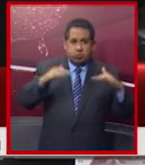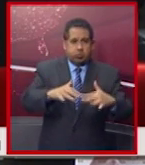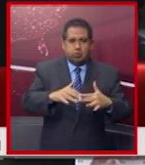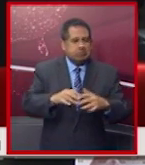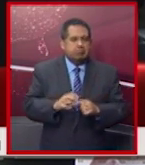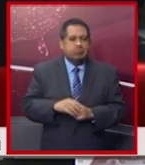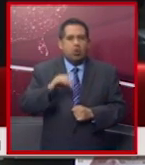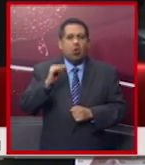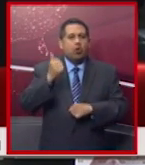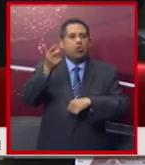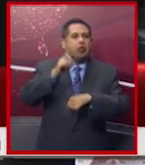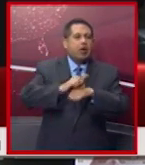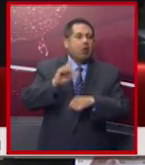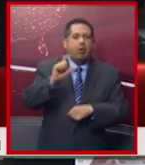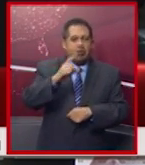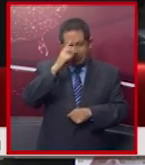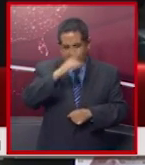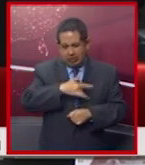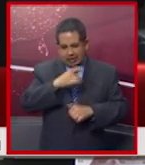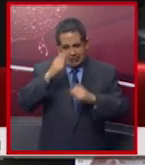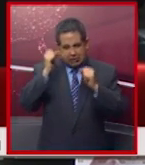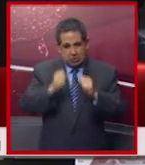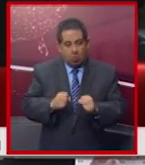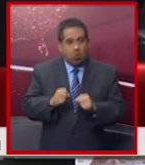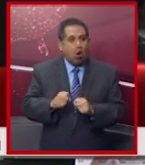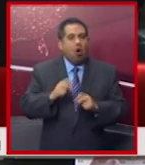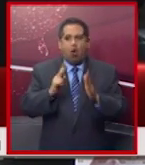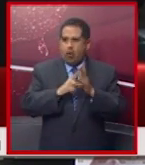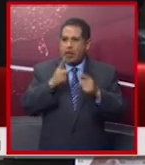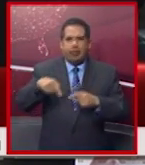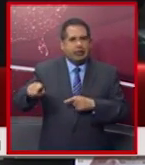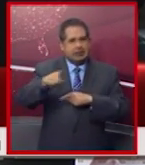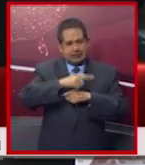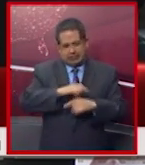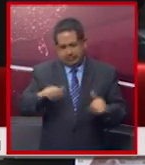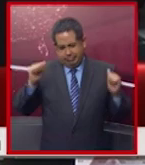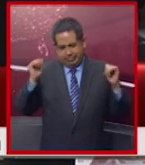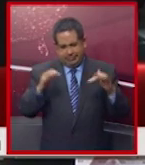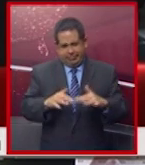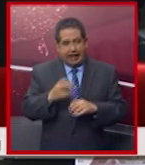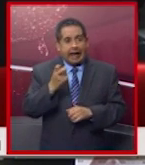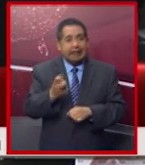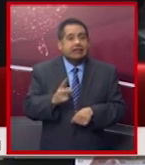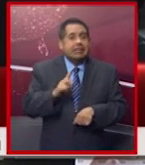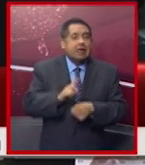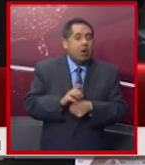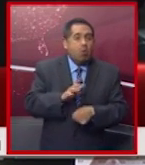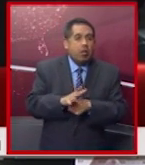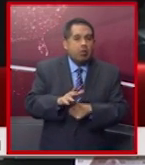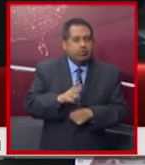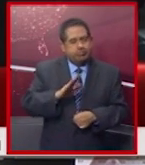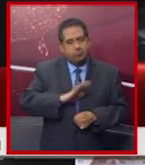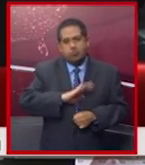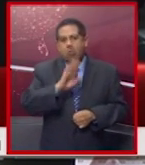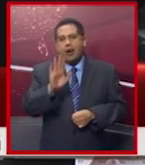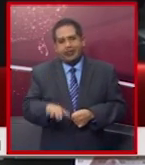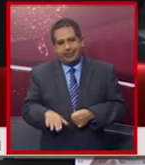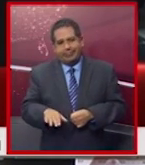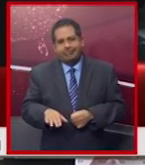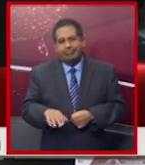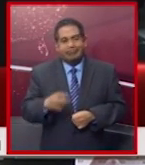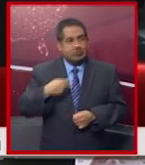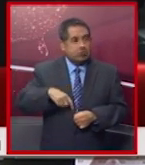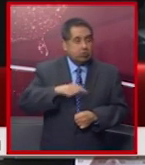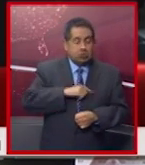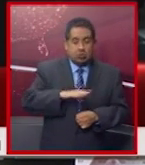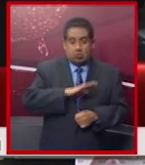en otra ocasión, en que estoy seguro de que se van a volver a reunir las muchedumbres, y es el día en que muramos, porque nosotros,